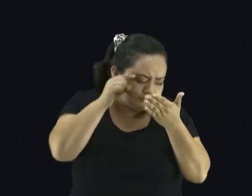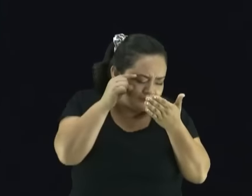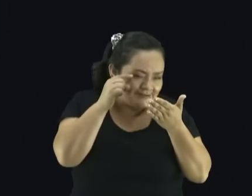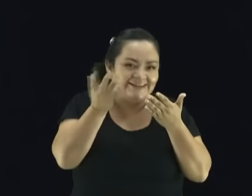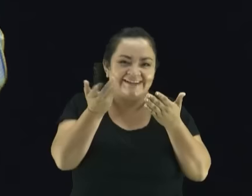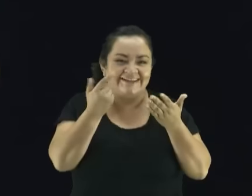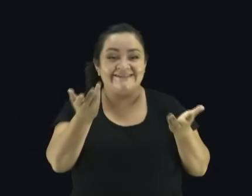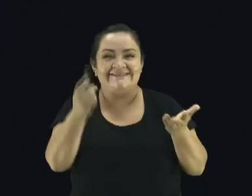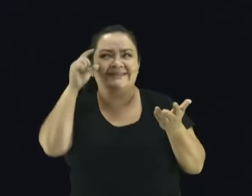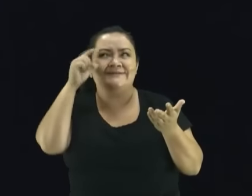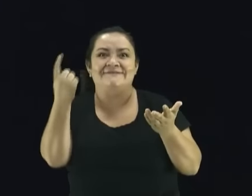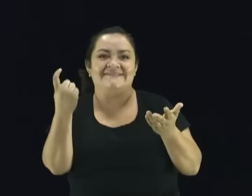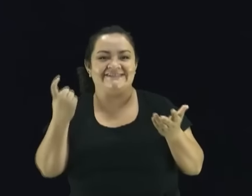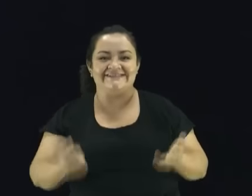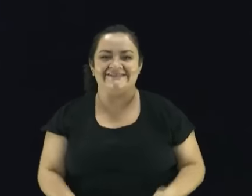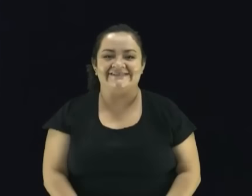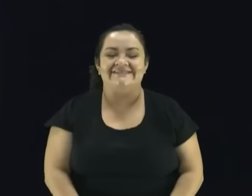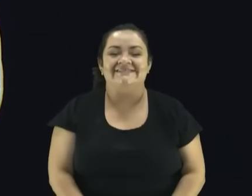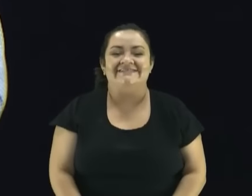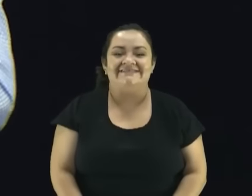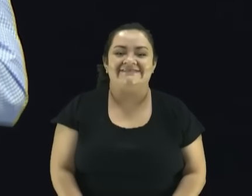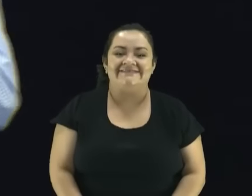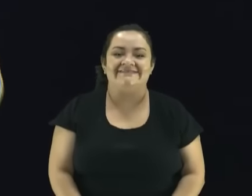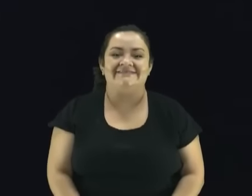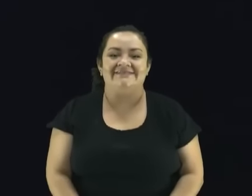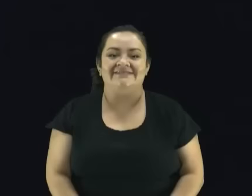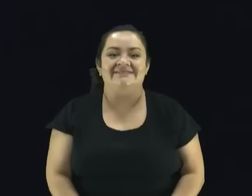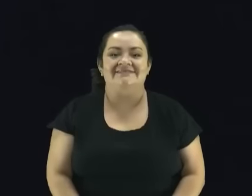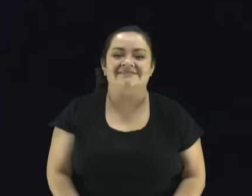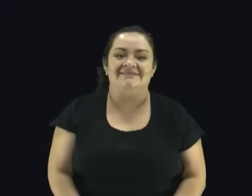aquí Cuántos lo vieron no me dejen mentir